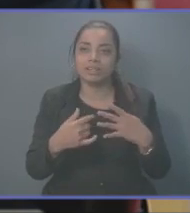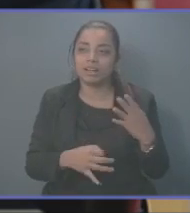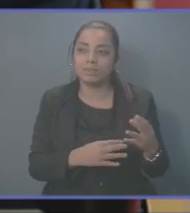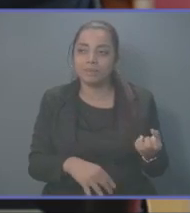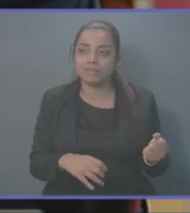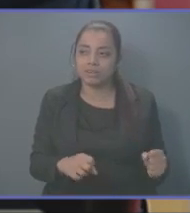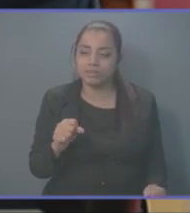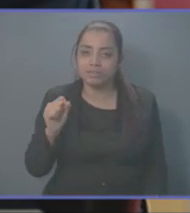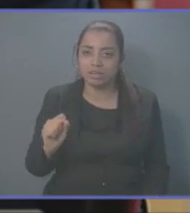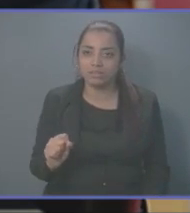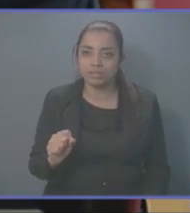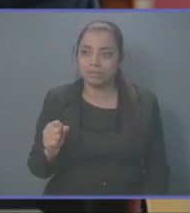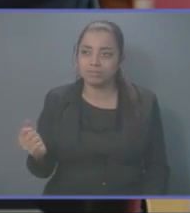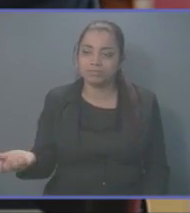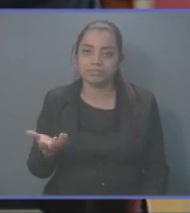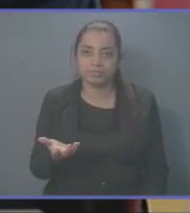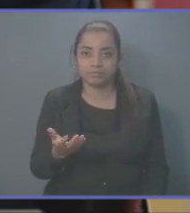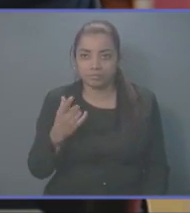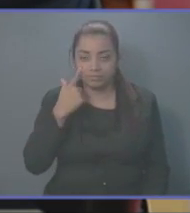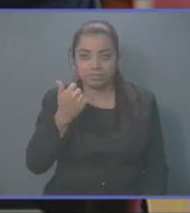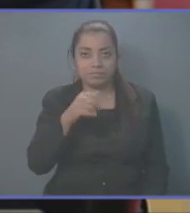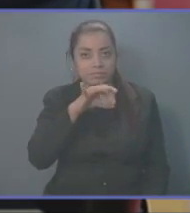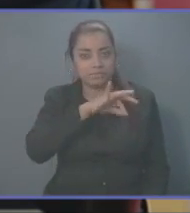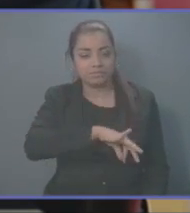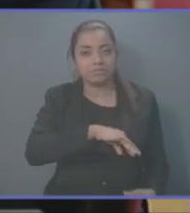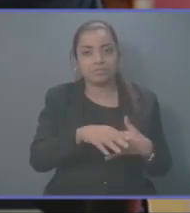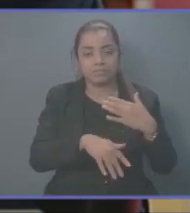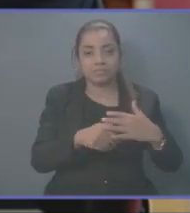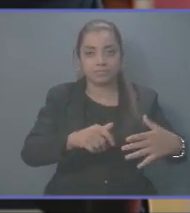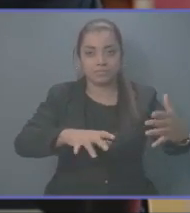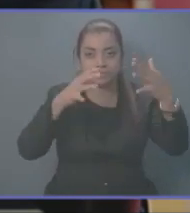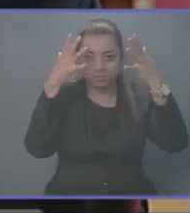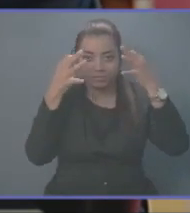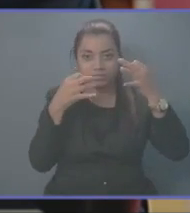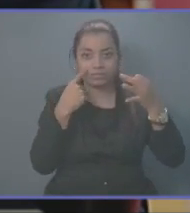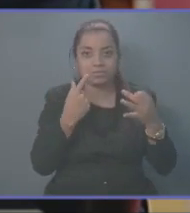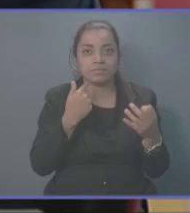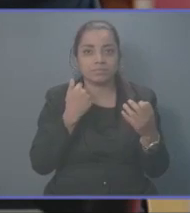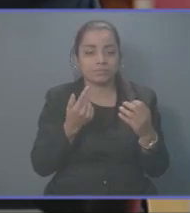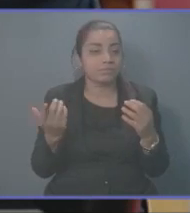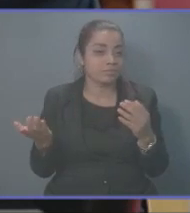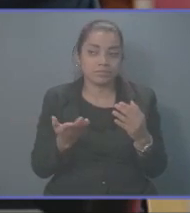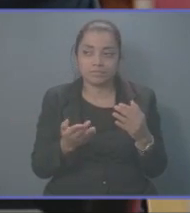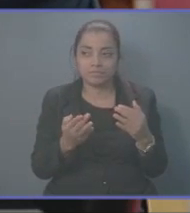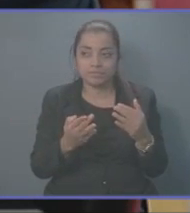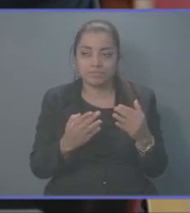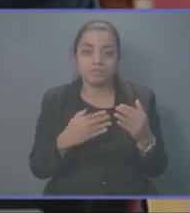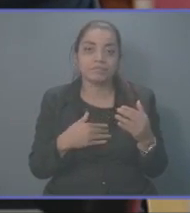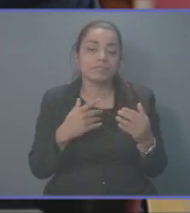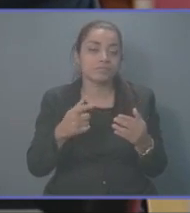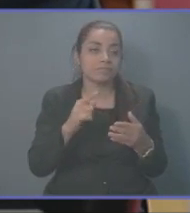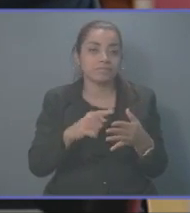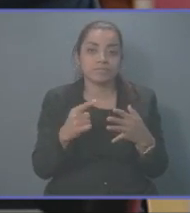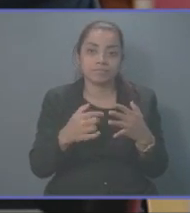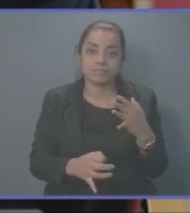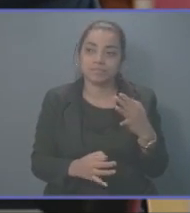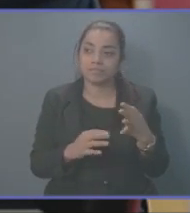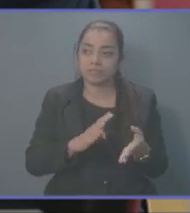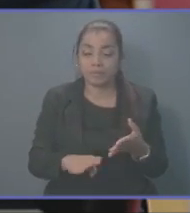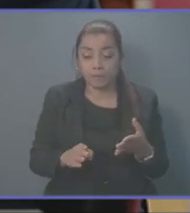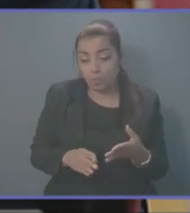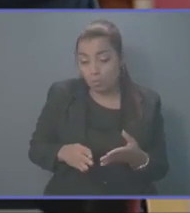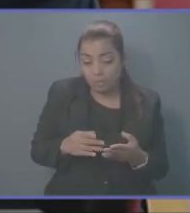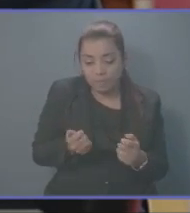los contribuyentes que se amparen en los beneficios del presente decreto, siempre y cuando el contribuyente esté al día en el pago de las respectivas cuotas de